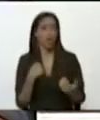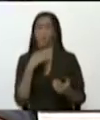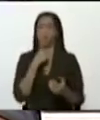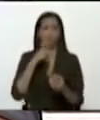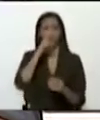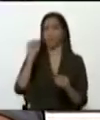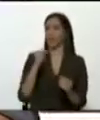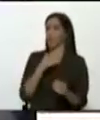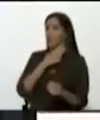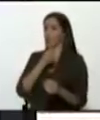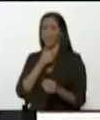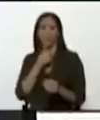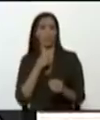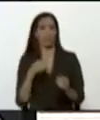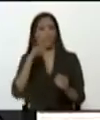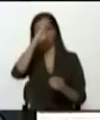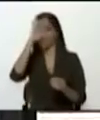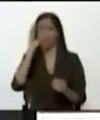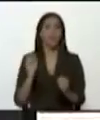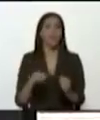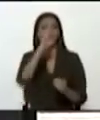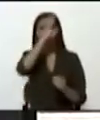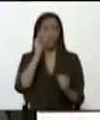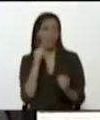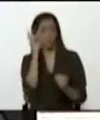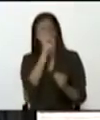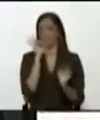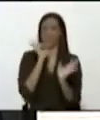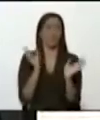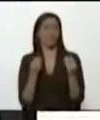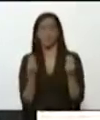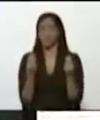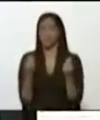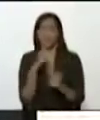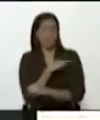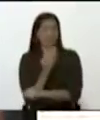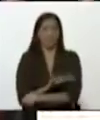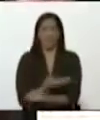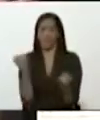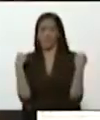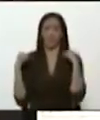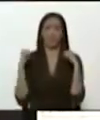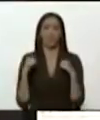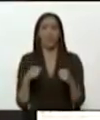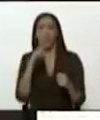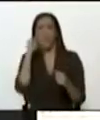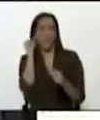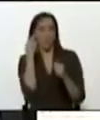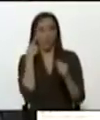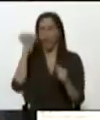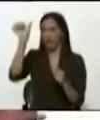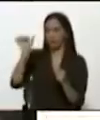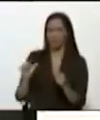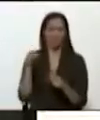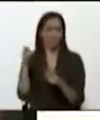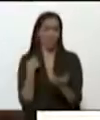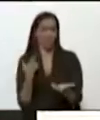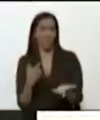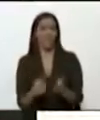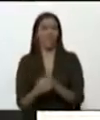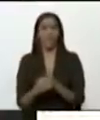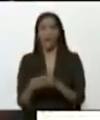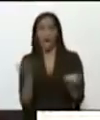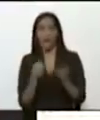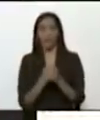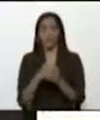no me gusta Diosdado. Diosdado huele feo, es muy radical. Nicolás Maduro, viste, ese es el que nos tiene llevado. A Tarela y